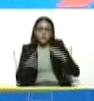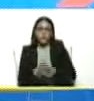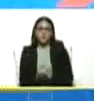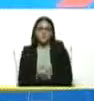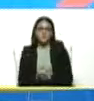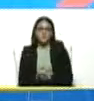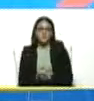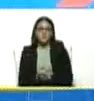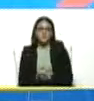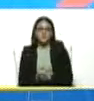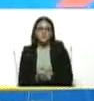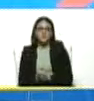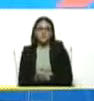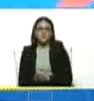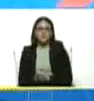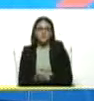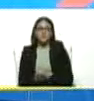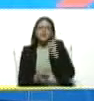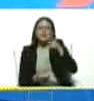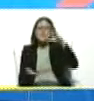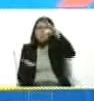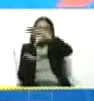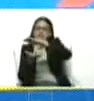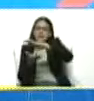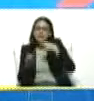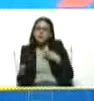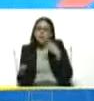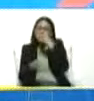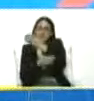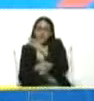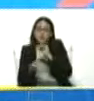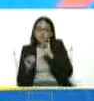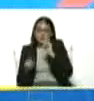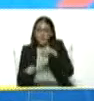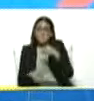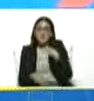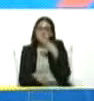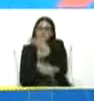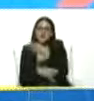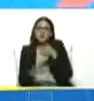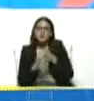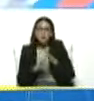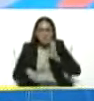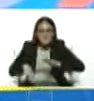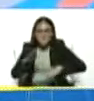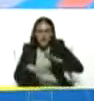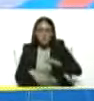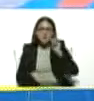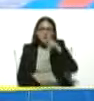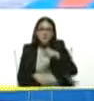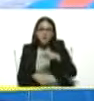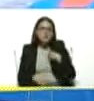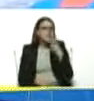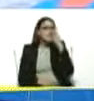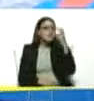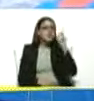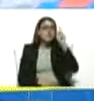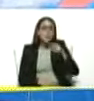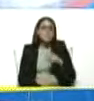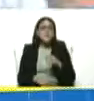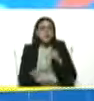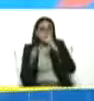al centro de la cimarronería, Barlovento. La visita a mis hermanos Guayú y